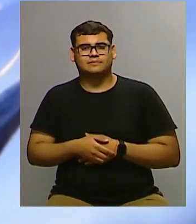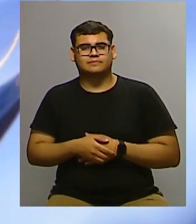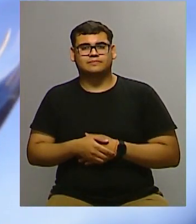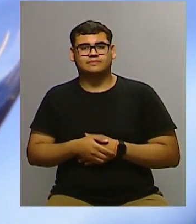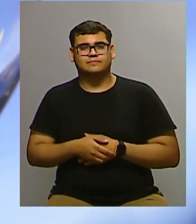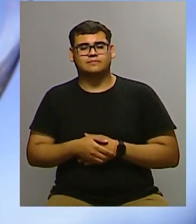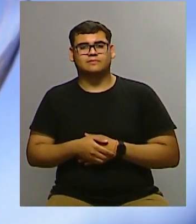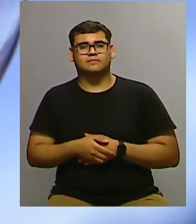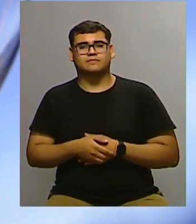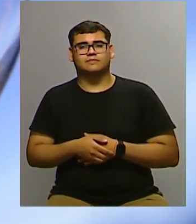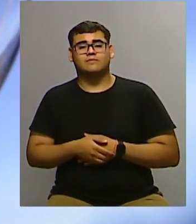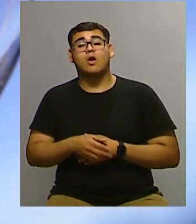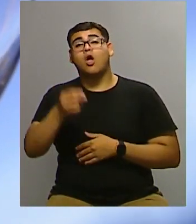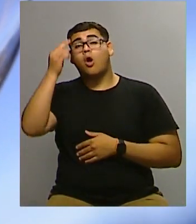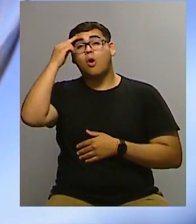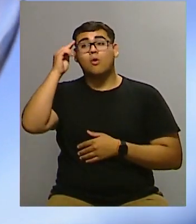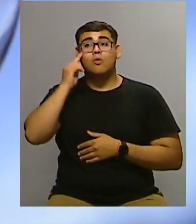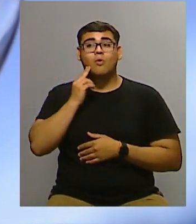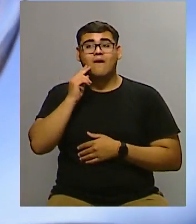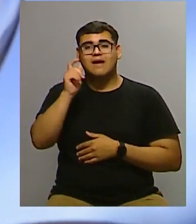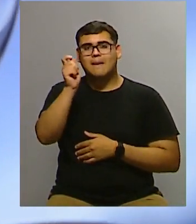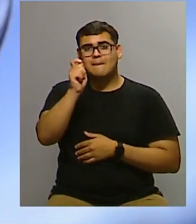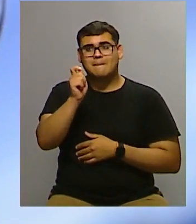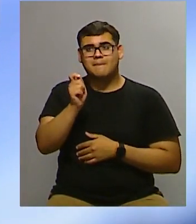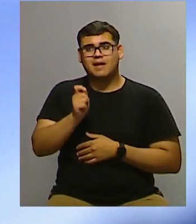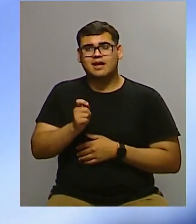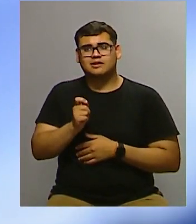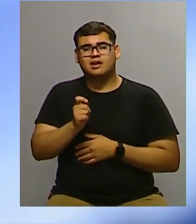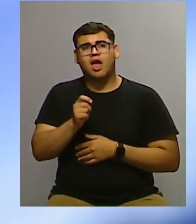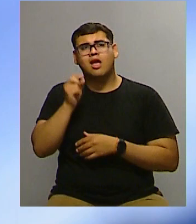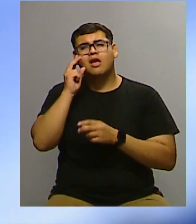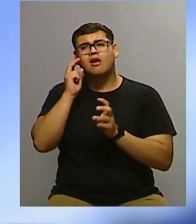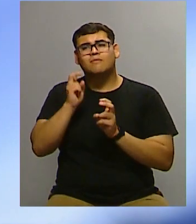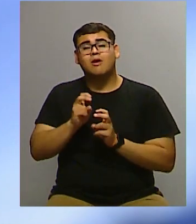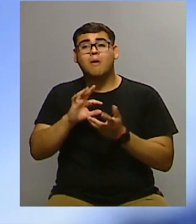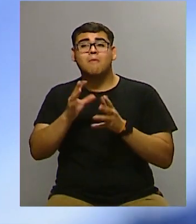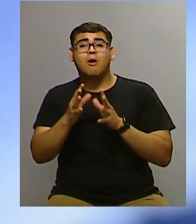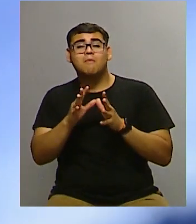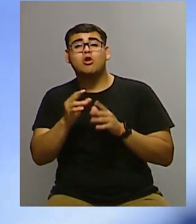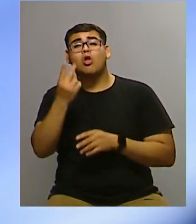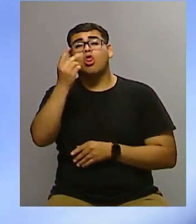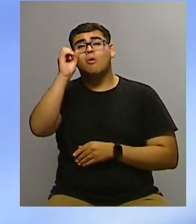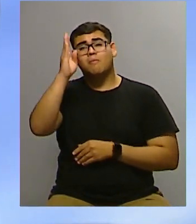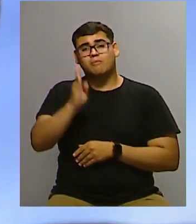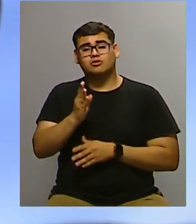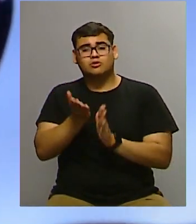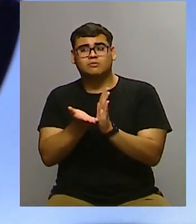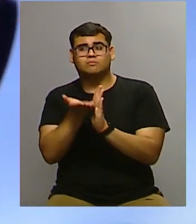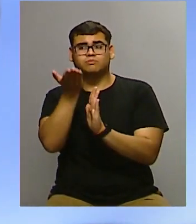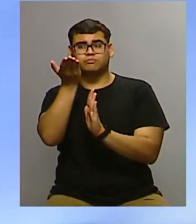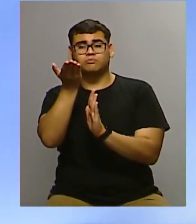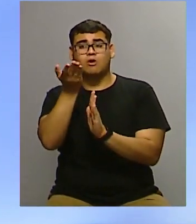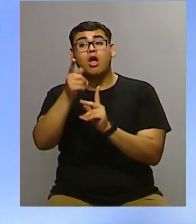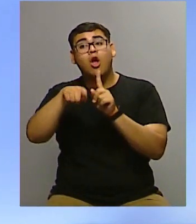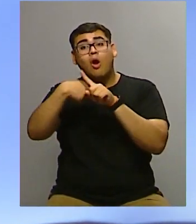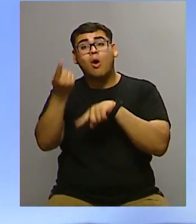primeros 9 meses que tenemos nos da un crecimiento del 2%, que cuando mirás otras